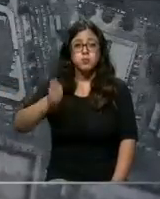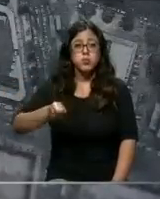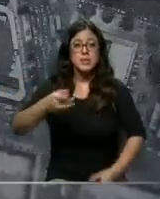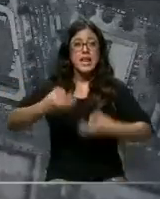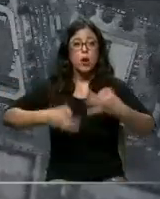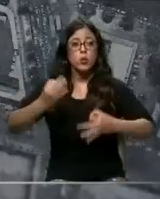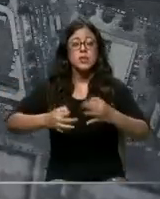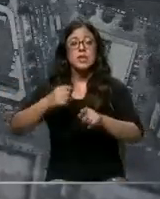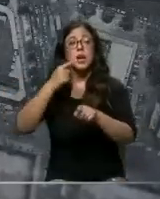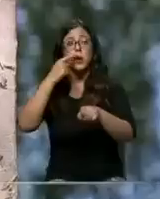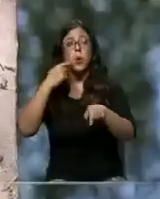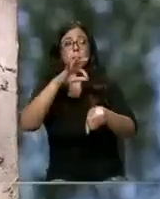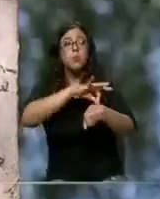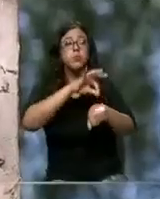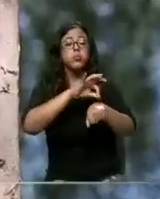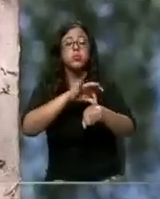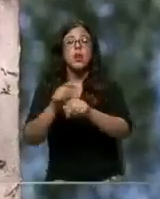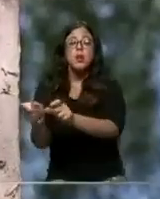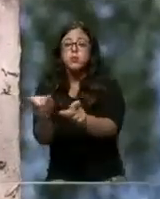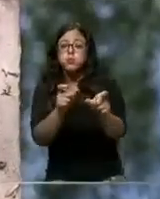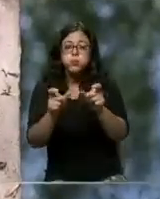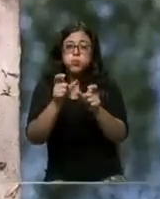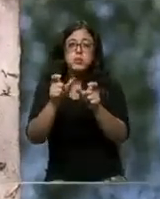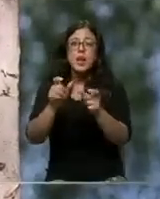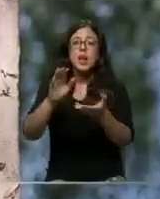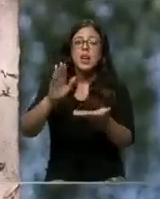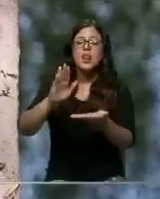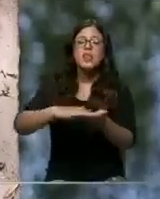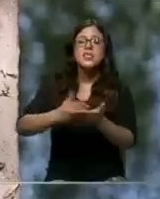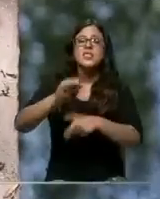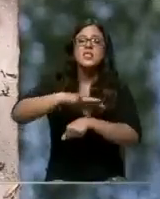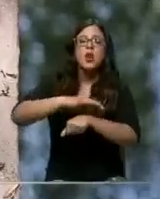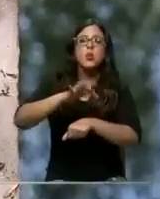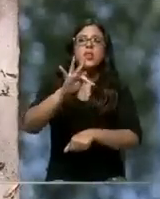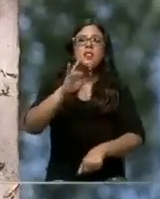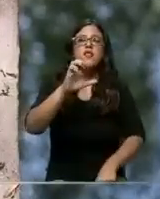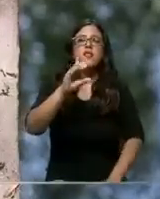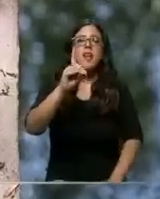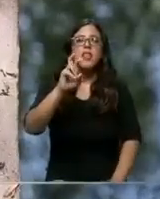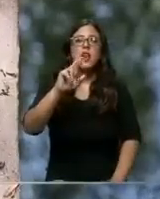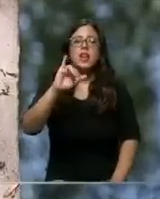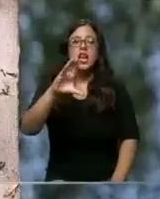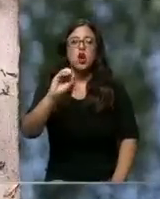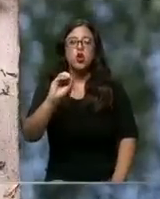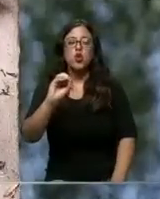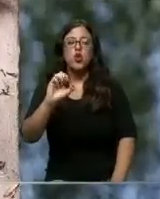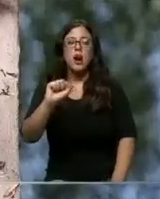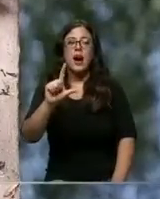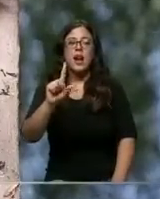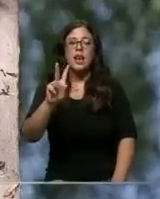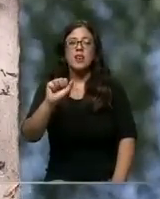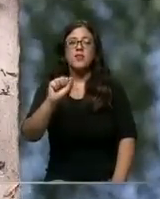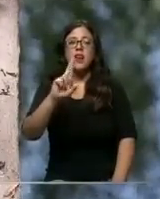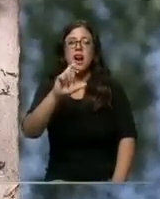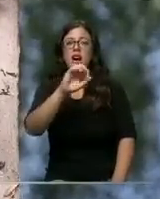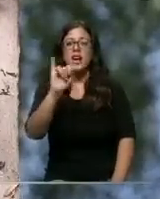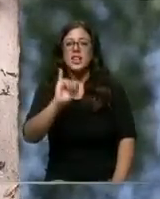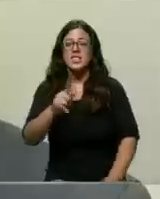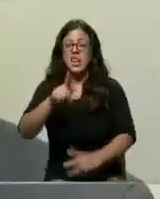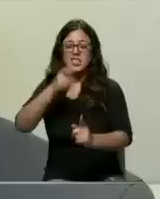el médico encargado de supervisar la salud de Federico Álvarez. Se le tortura